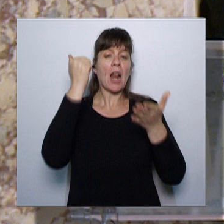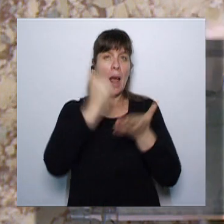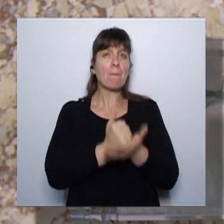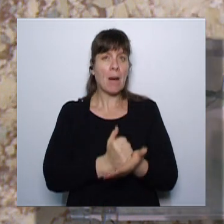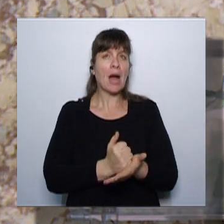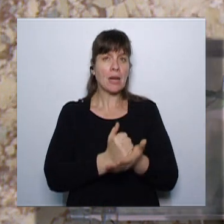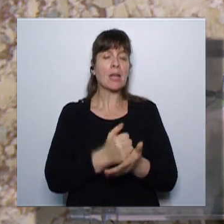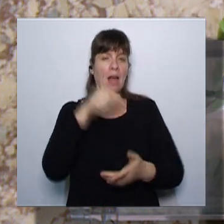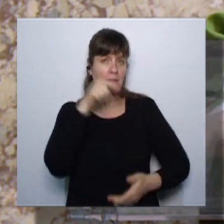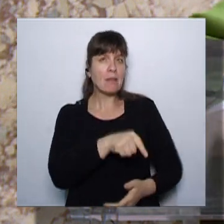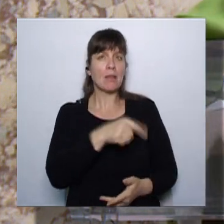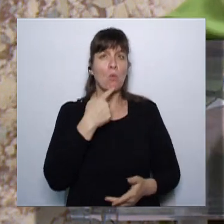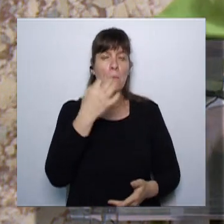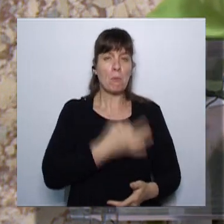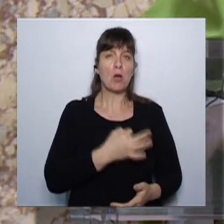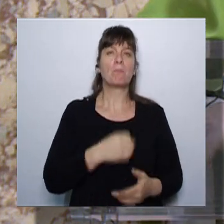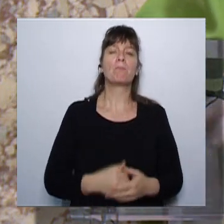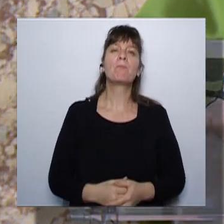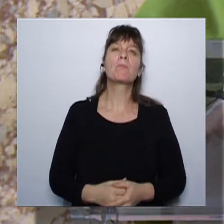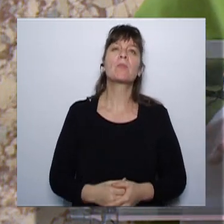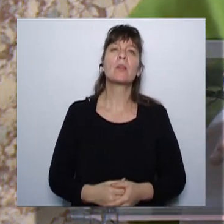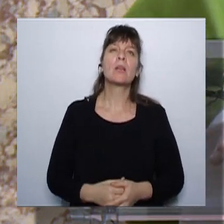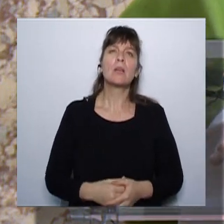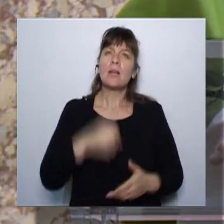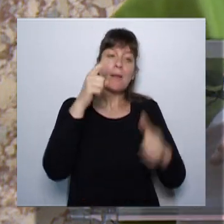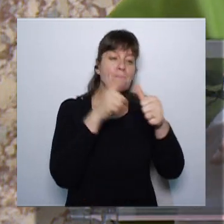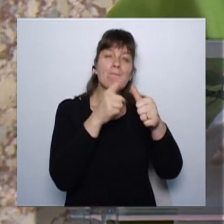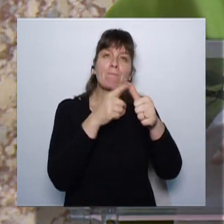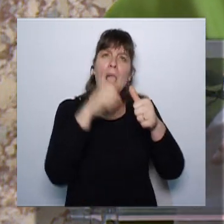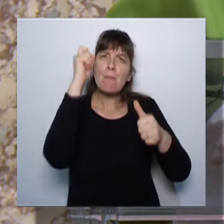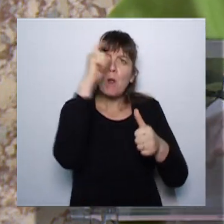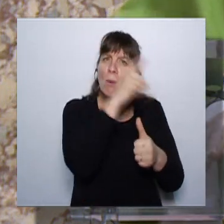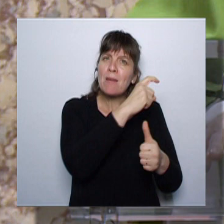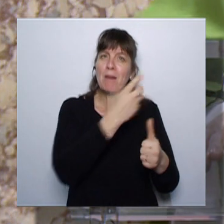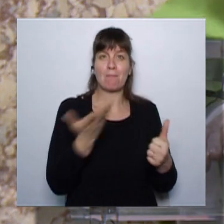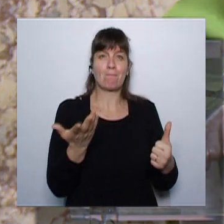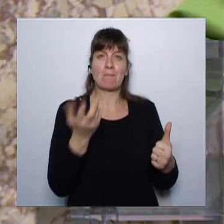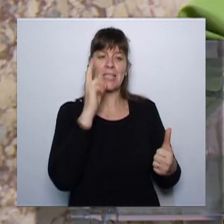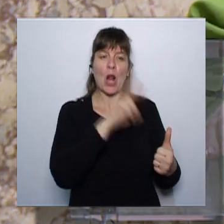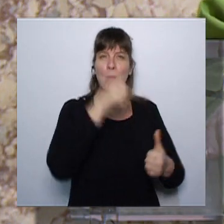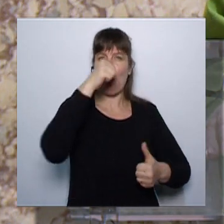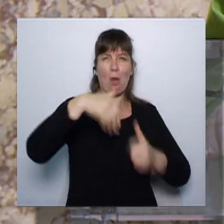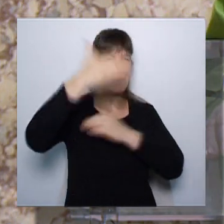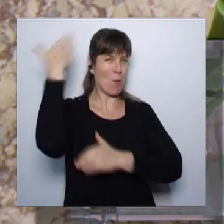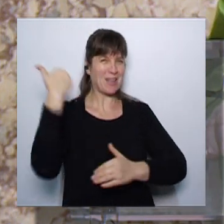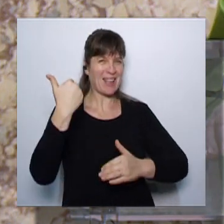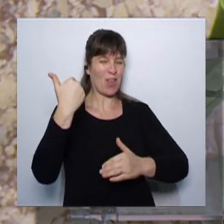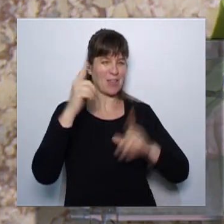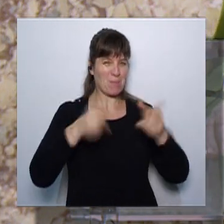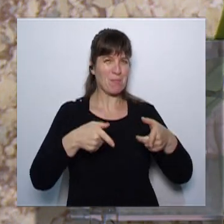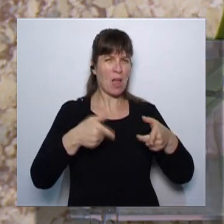signo que realizó una situación problemática de este capítulo ya lo vimos en los domingos pasados